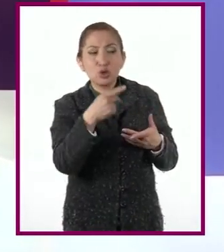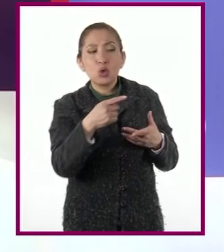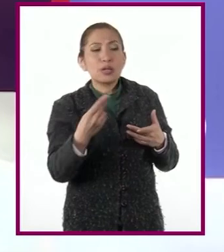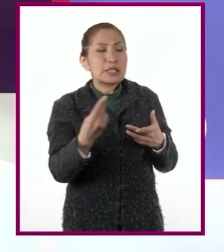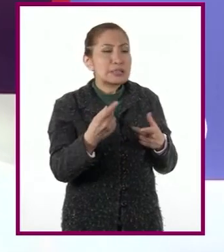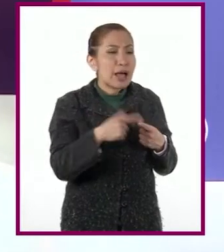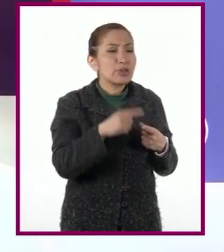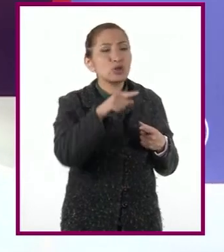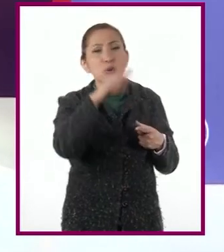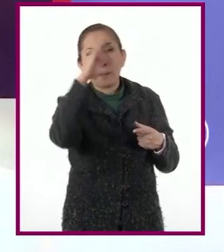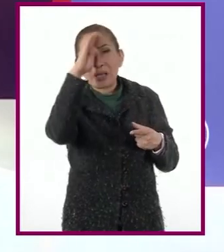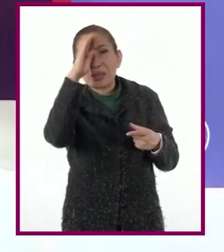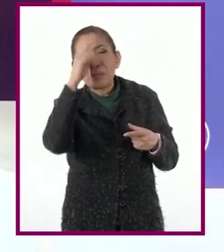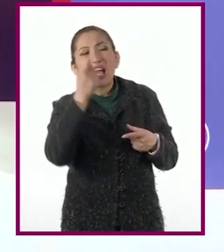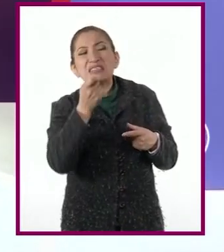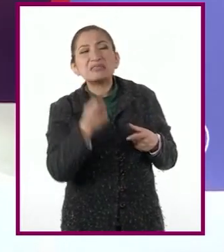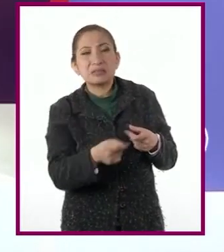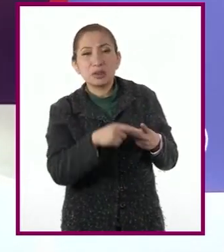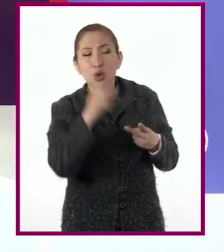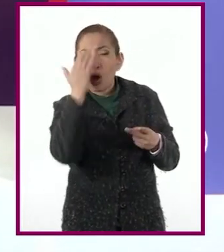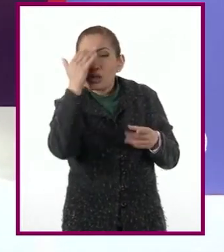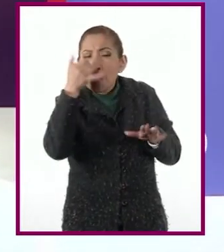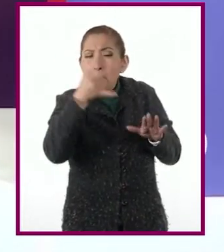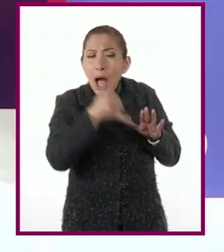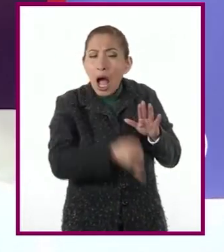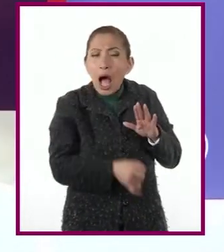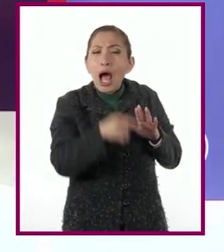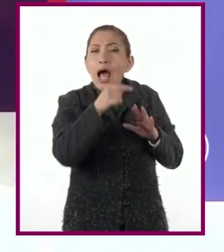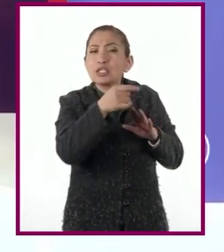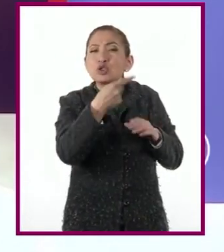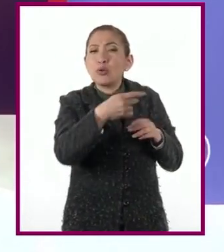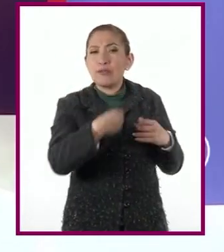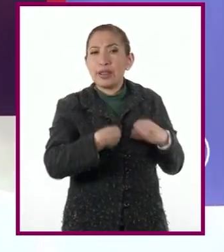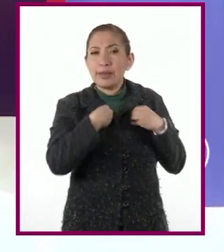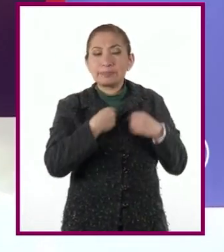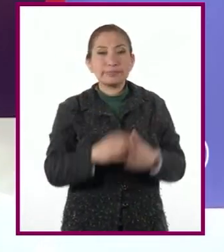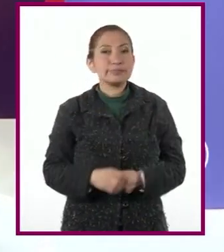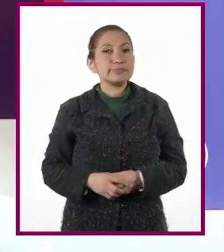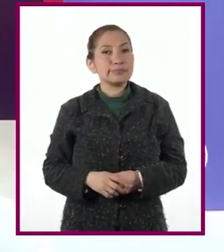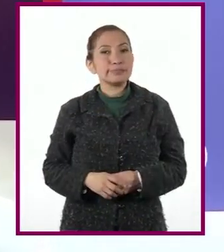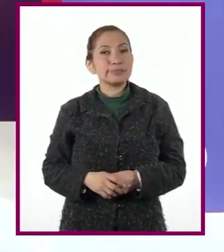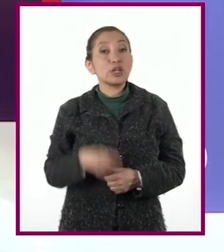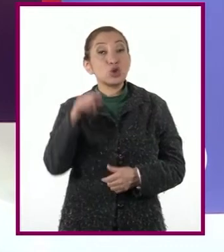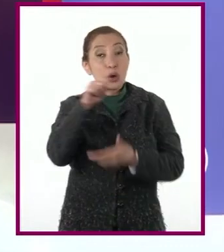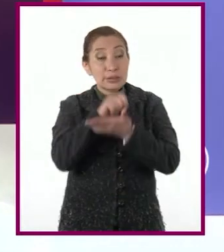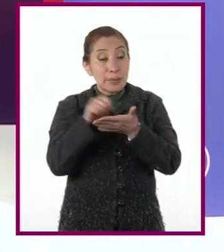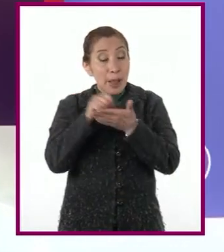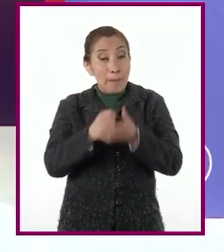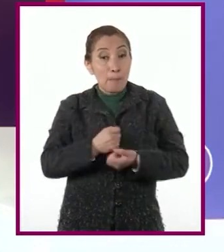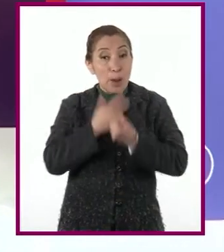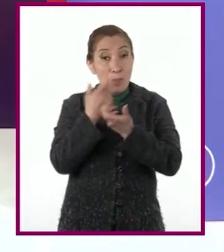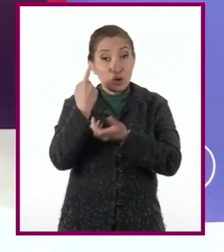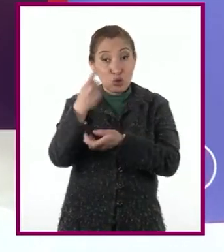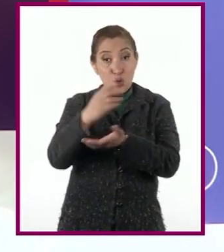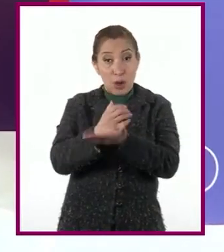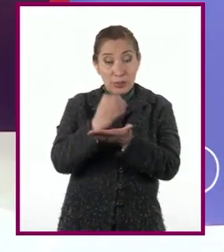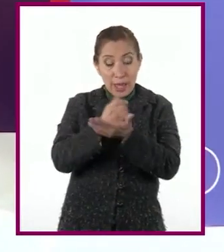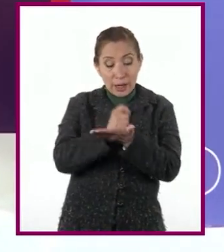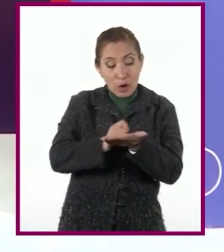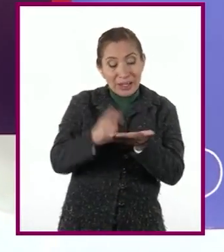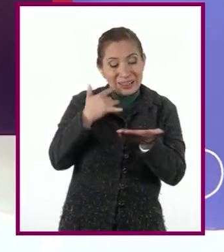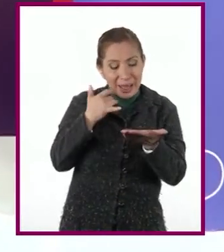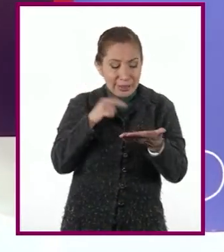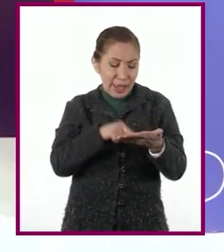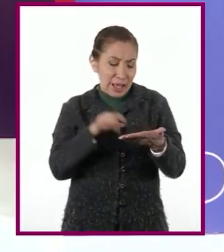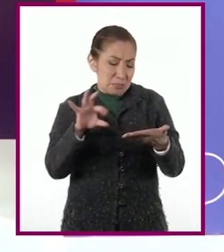su forma de pensar. Conoce un poco más acerca de su vida. Escriban los poemas en su cuaderno y